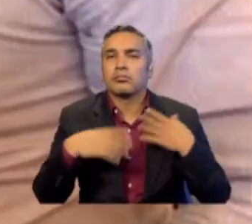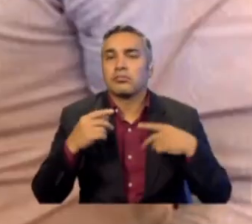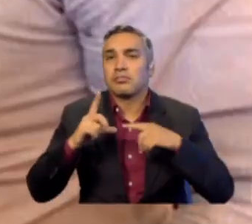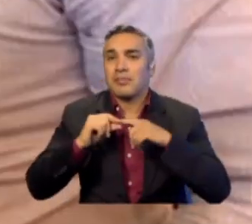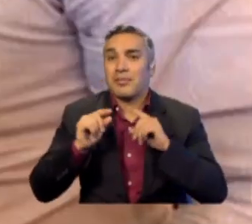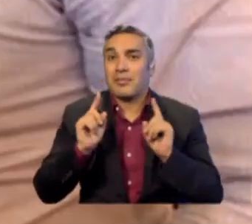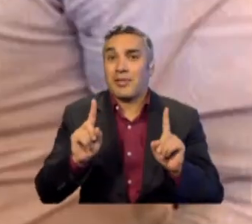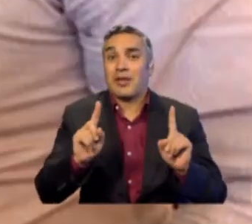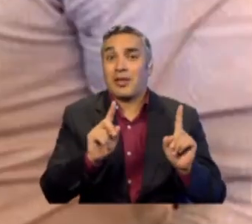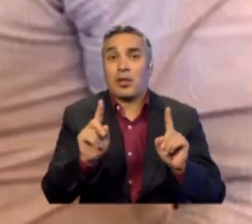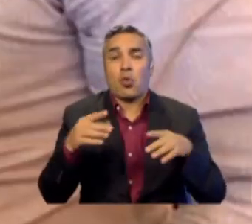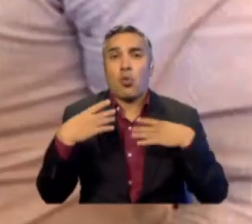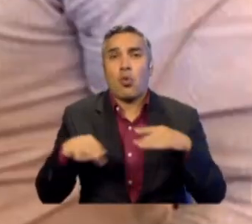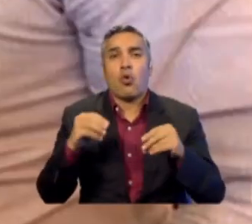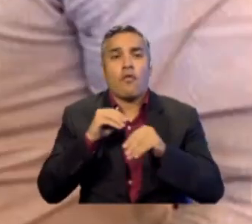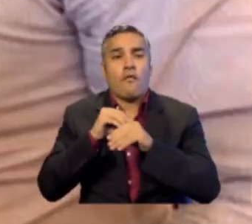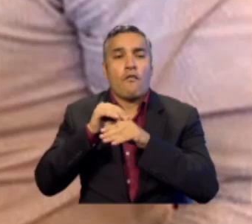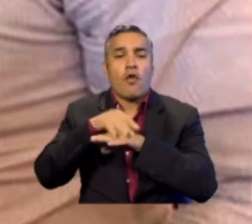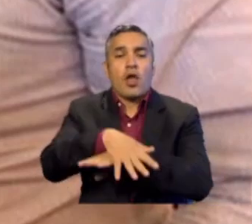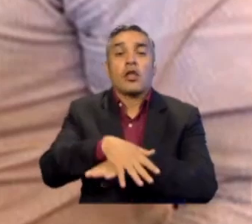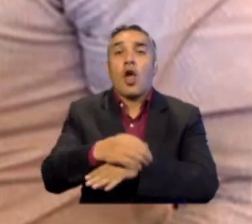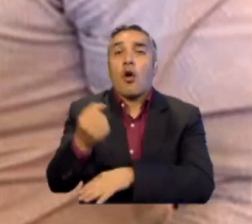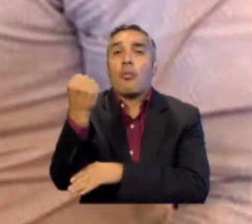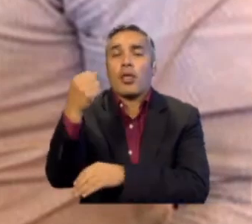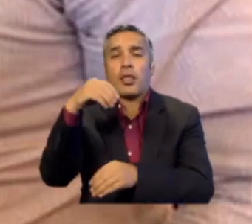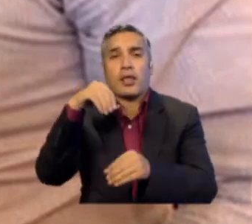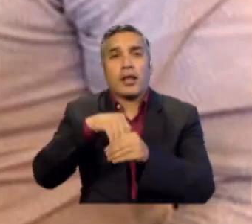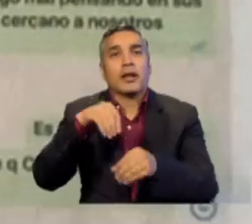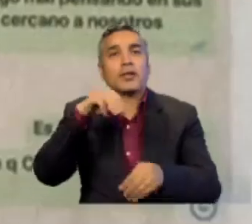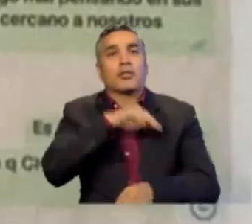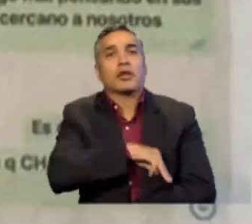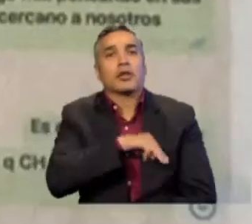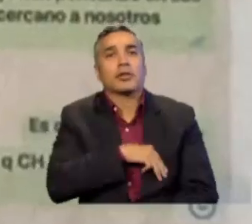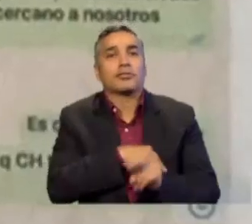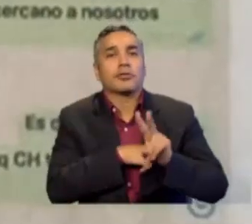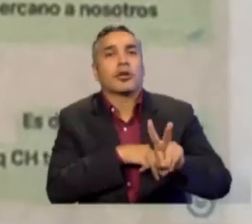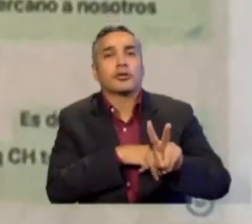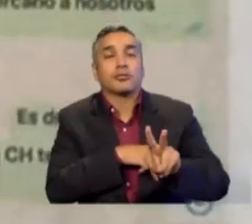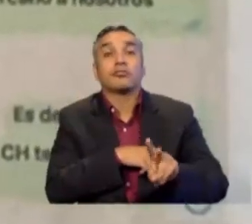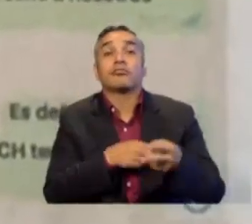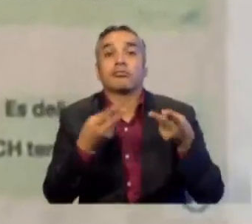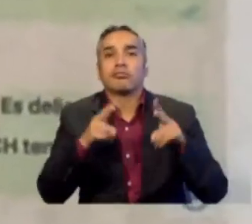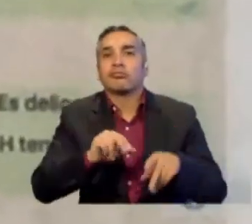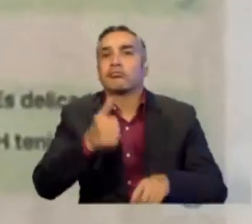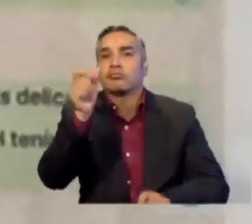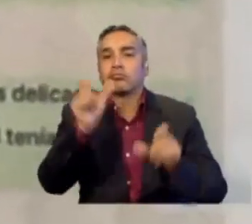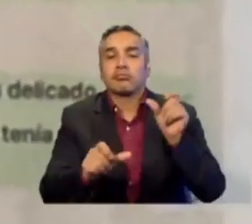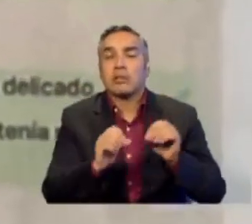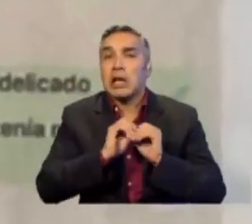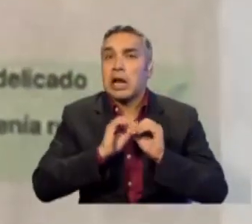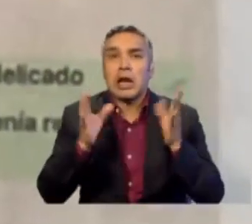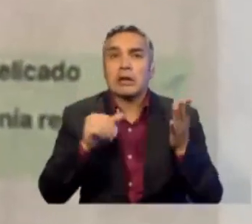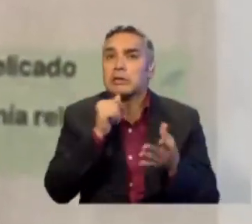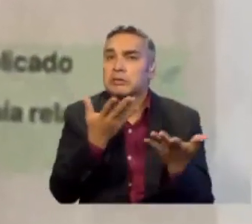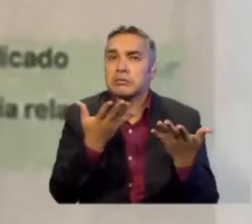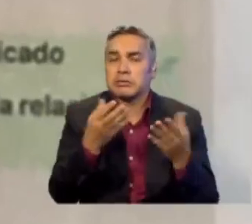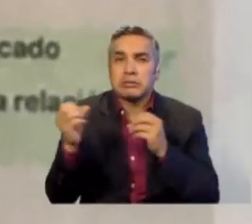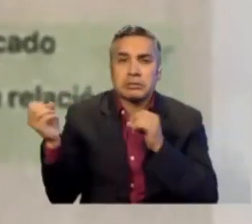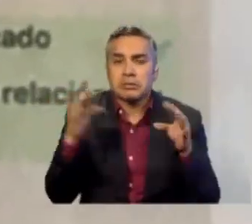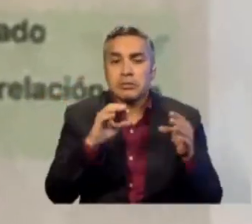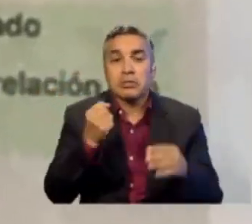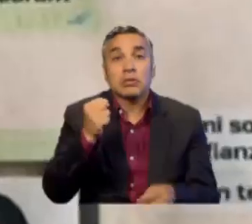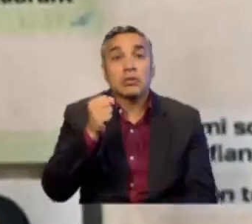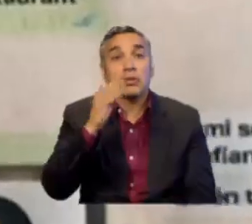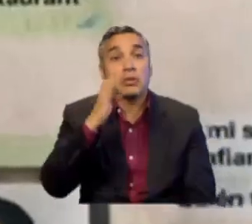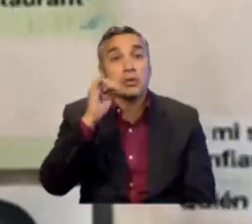Yunda deja al descubierto la influencia y el poder que tenían al interior de la administración municipal. E incluso otros ámbitos que aún no quedan claros, como este chat donde